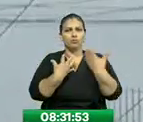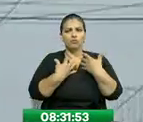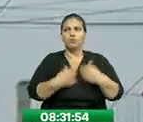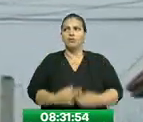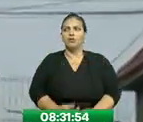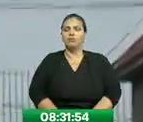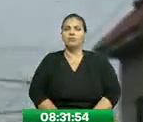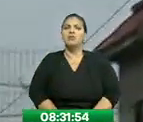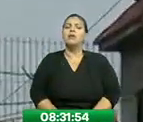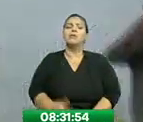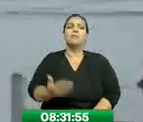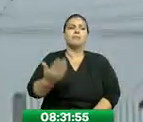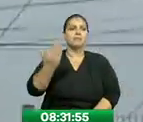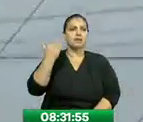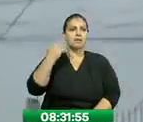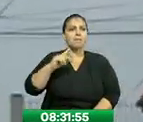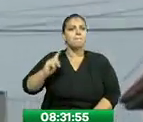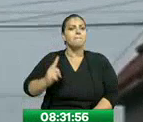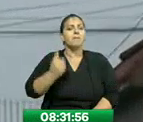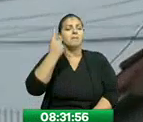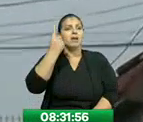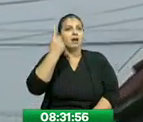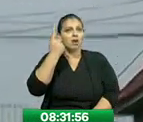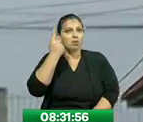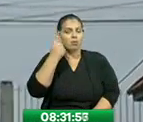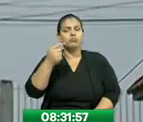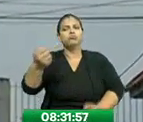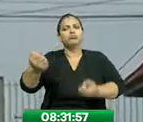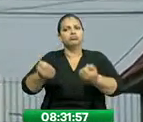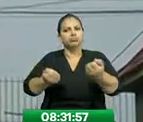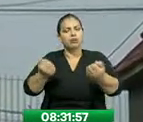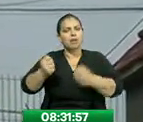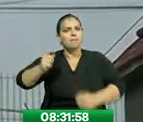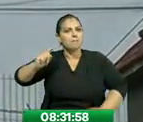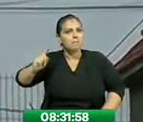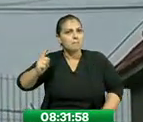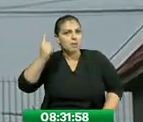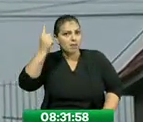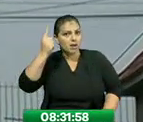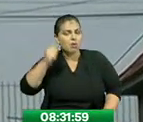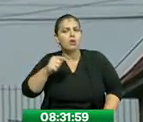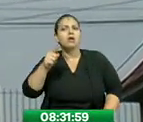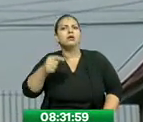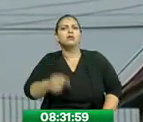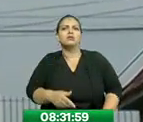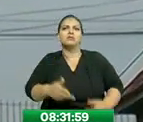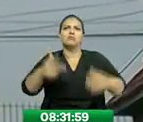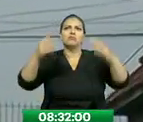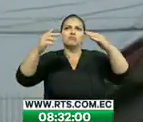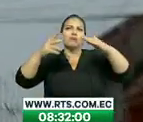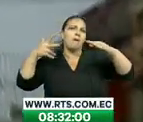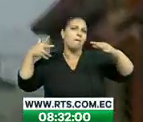¿Conoce? No se conoce cuál es. No. ¿No se percató usted que estaba un poco bajo, de pronto calculando?